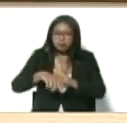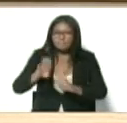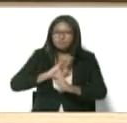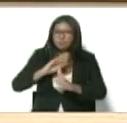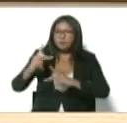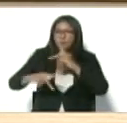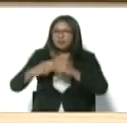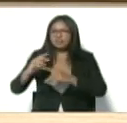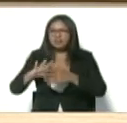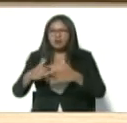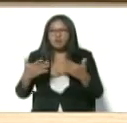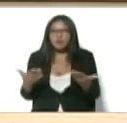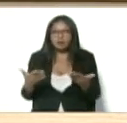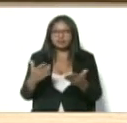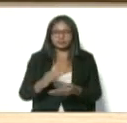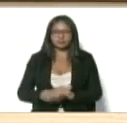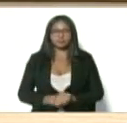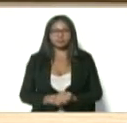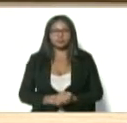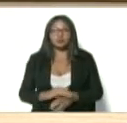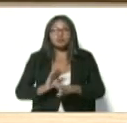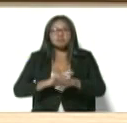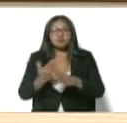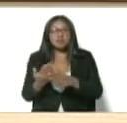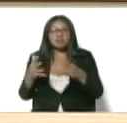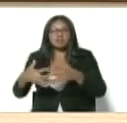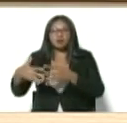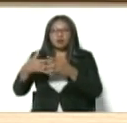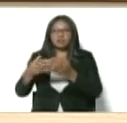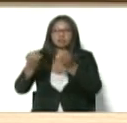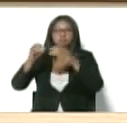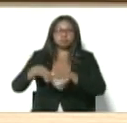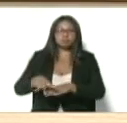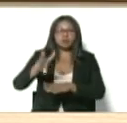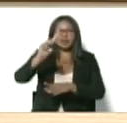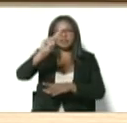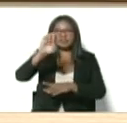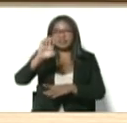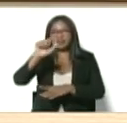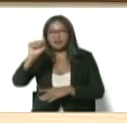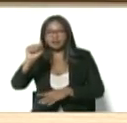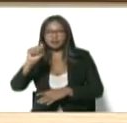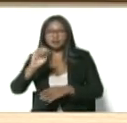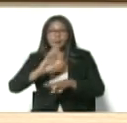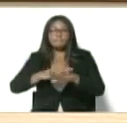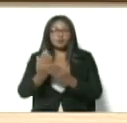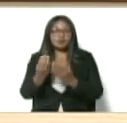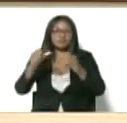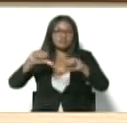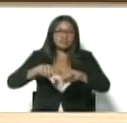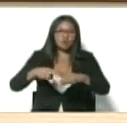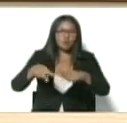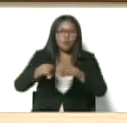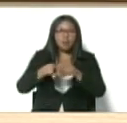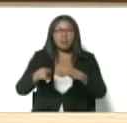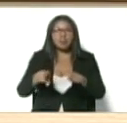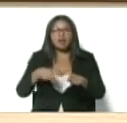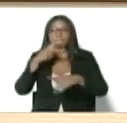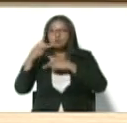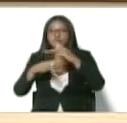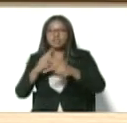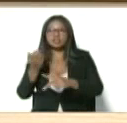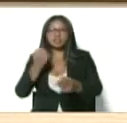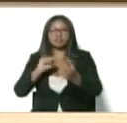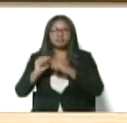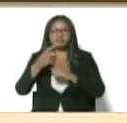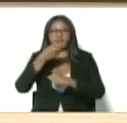eeuu tiene que revisar porque ha fracasado la dea porque ha fracasado su política antinarcóticos porque ha